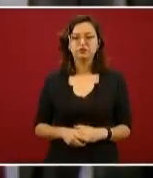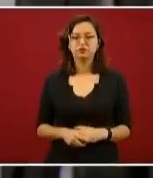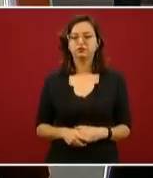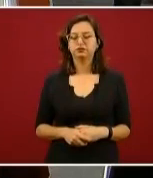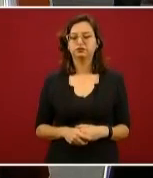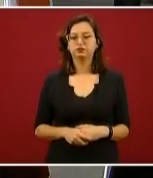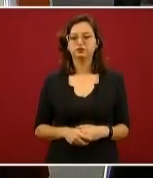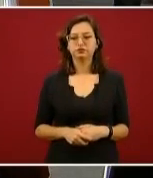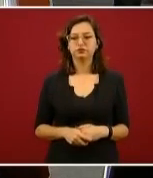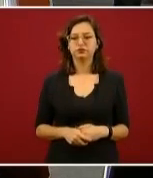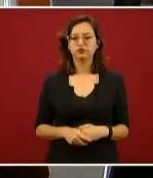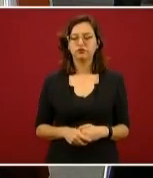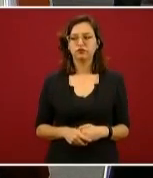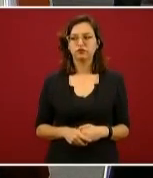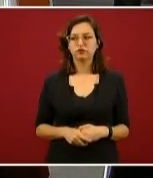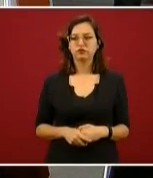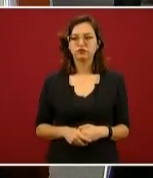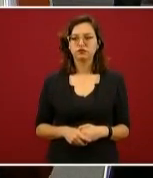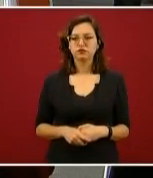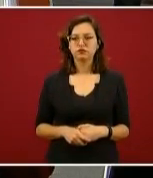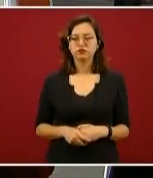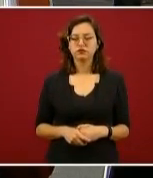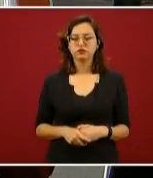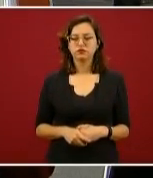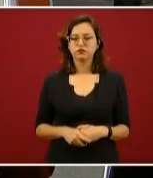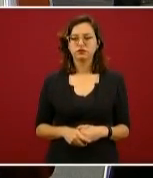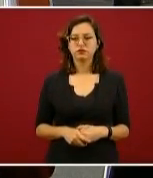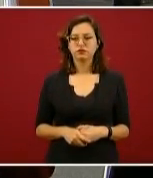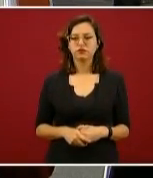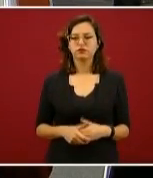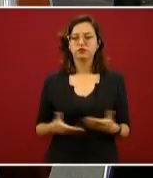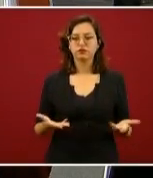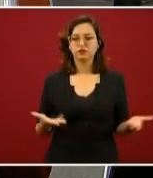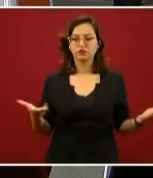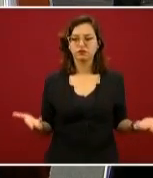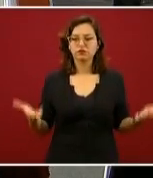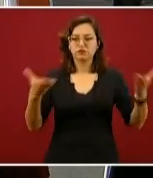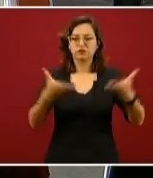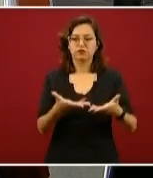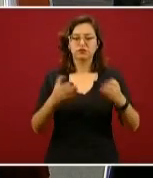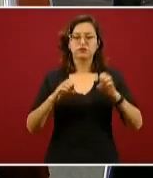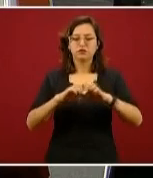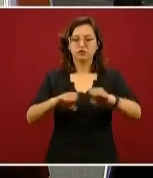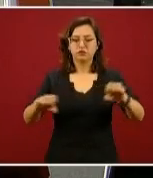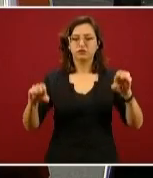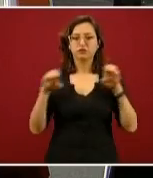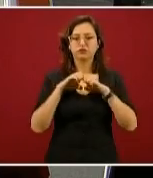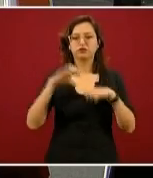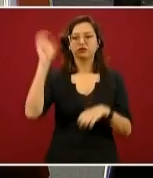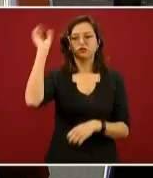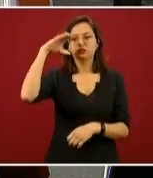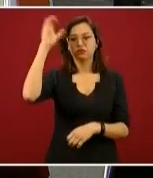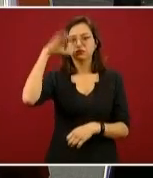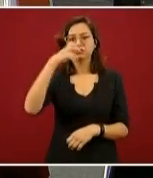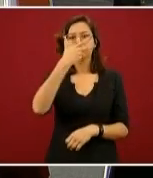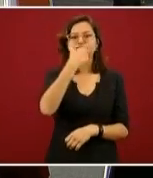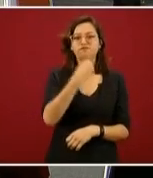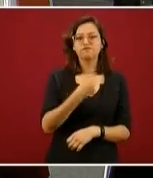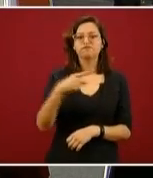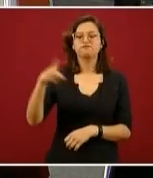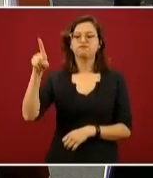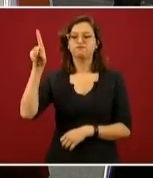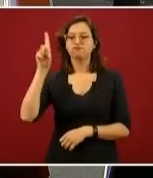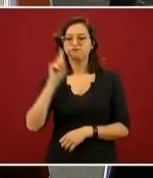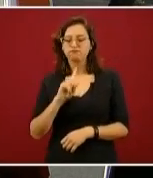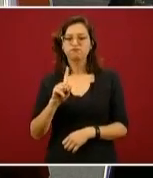primero presentándoles, como en algún momento se solicitó, al equipo de científicos y científicas que han